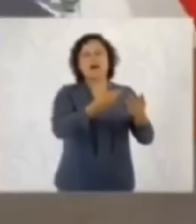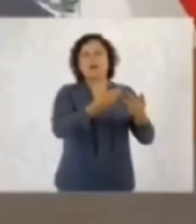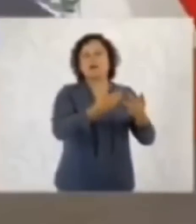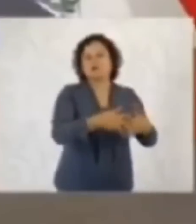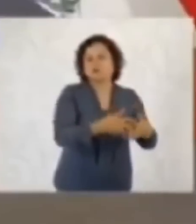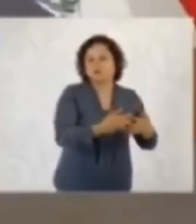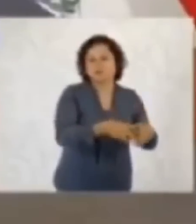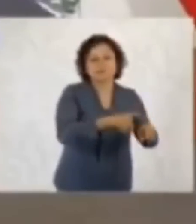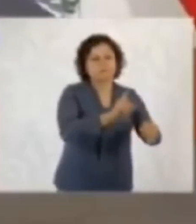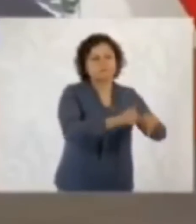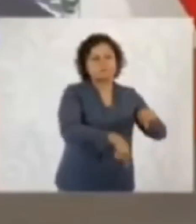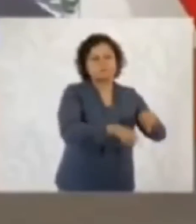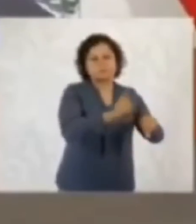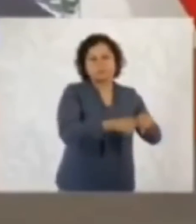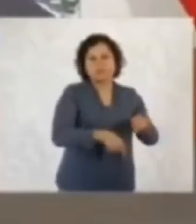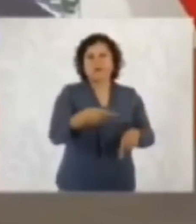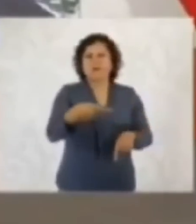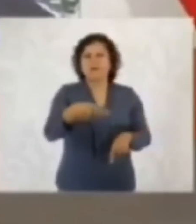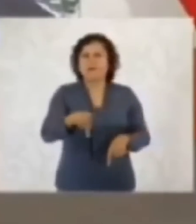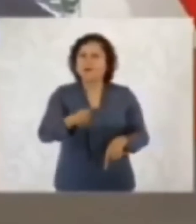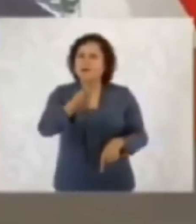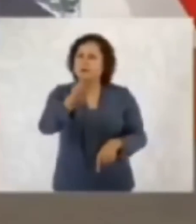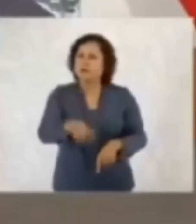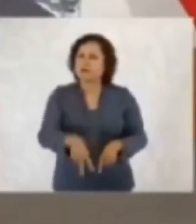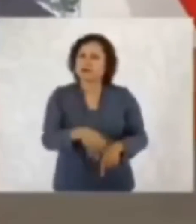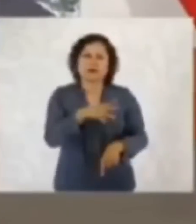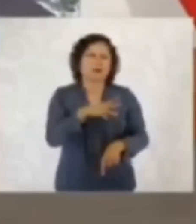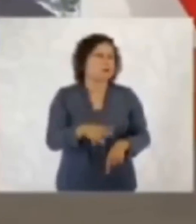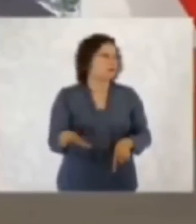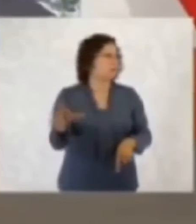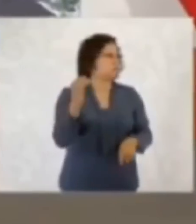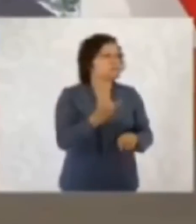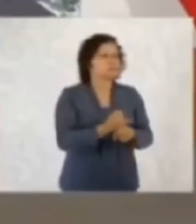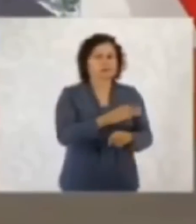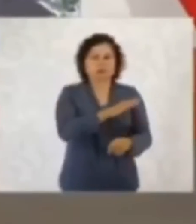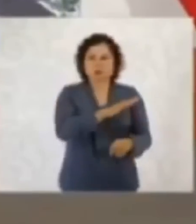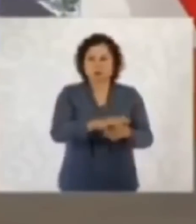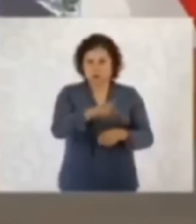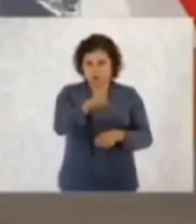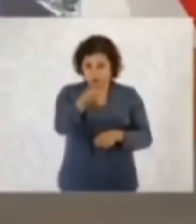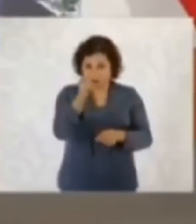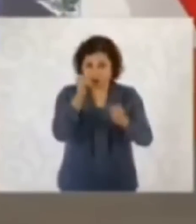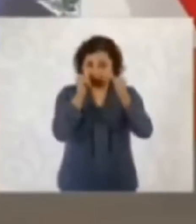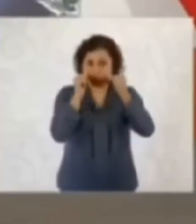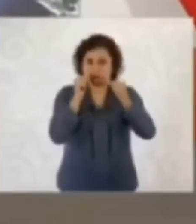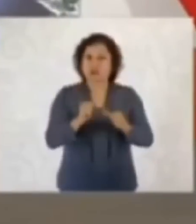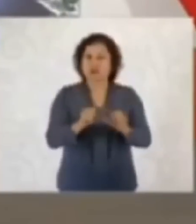que es lo que ocurrió? Que es algo muy importante que lo conozca la gente.